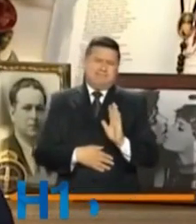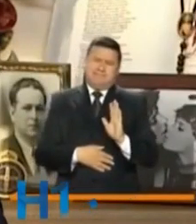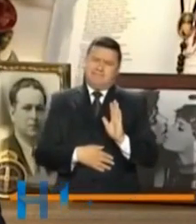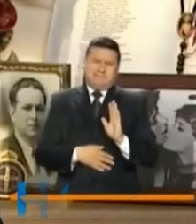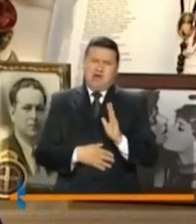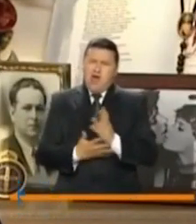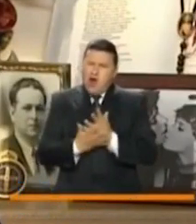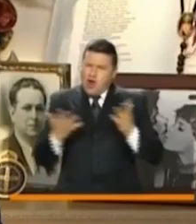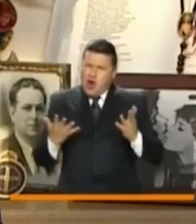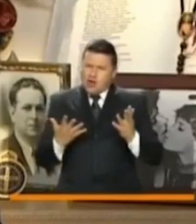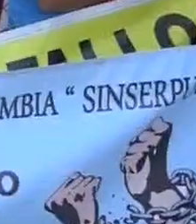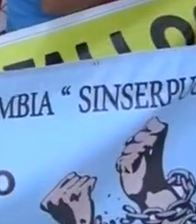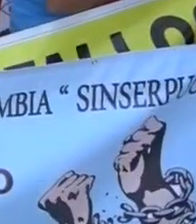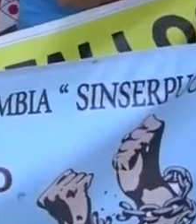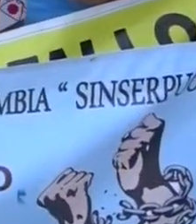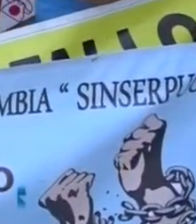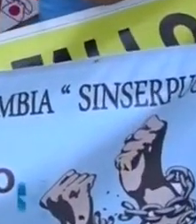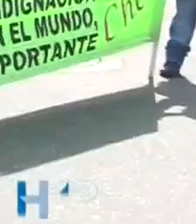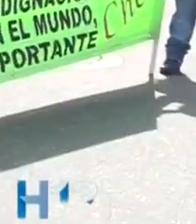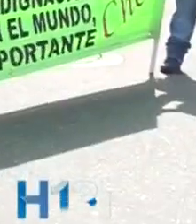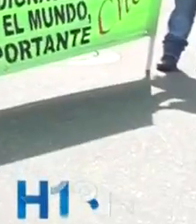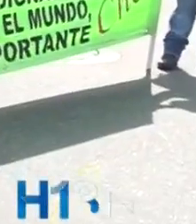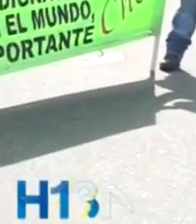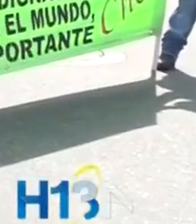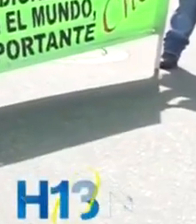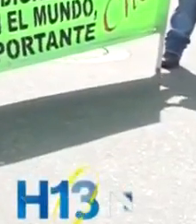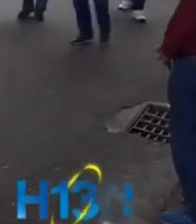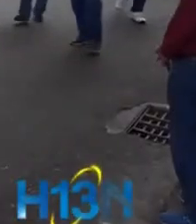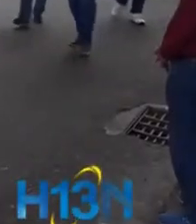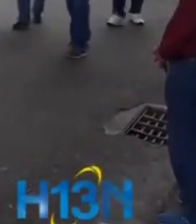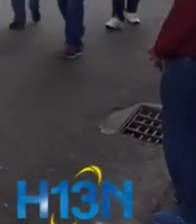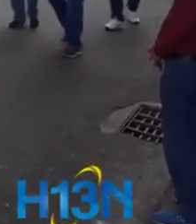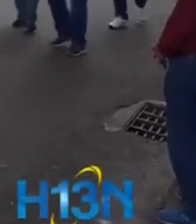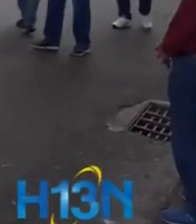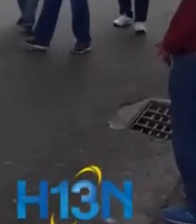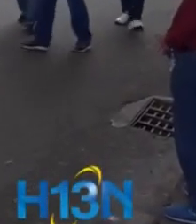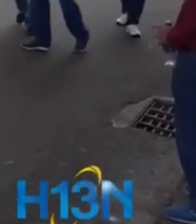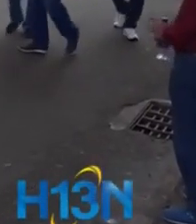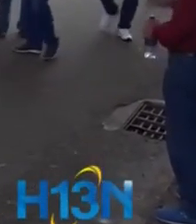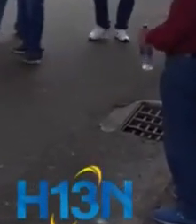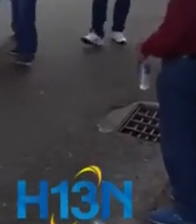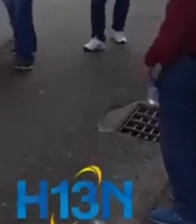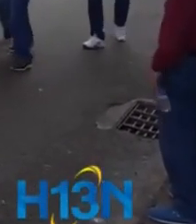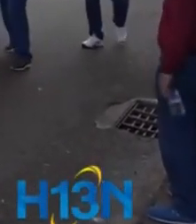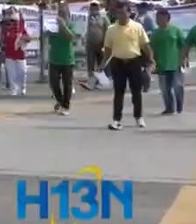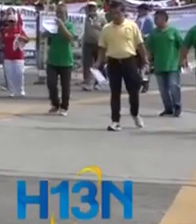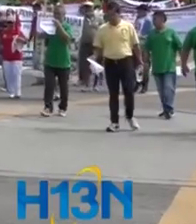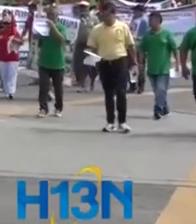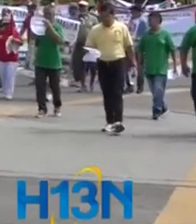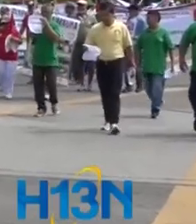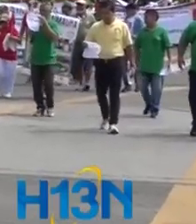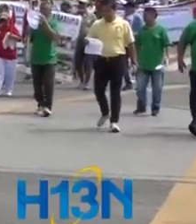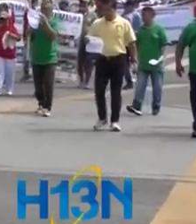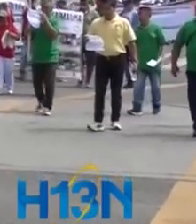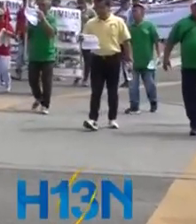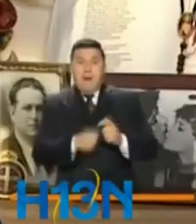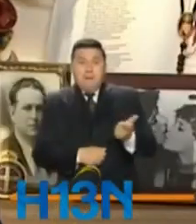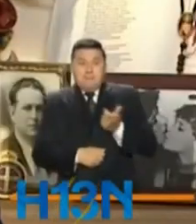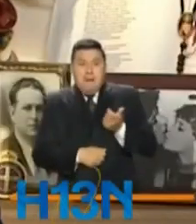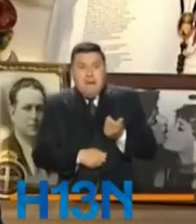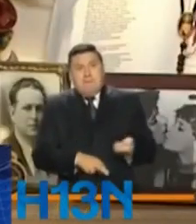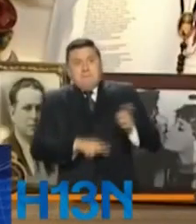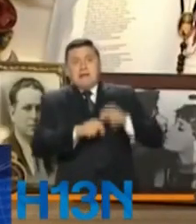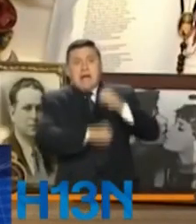de cosas que no son ciertas. Desmintió, por ejemplo, que se esté promoviendo un aumento de la edad de pensión o de la cotización.